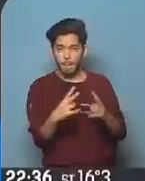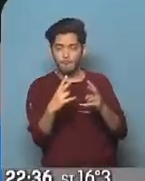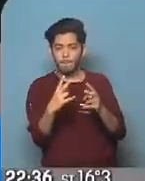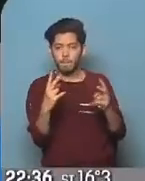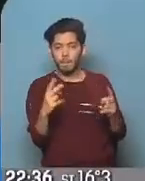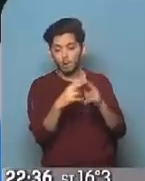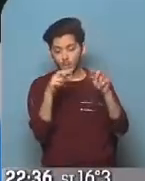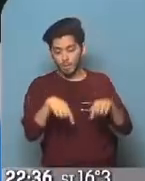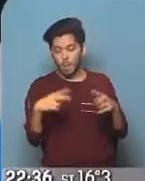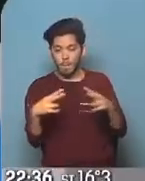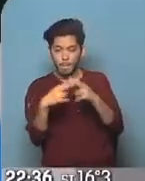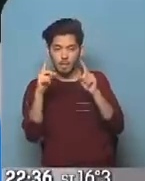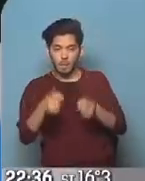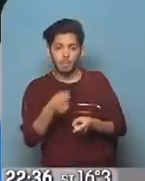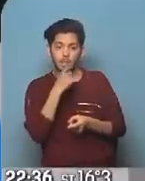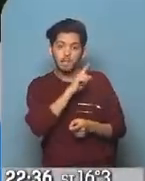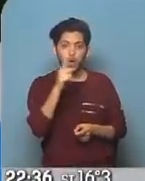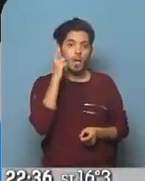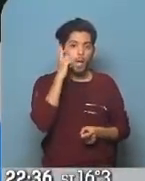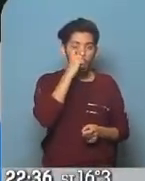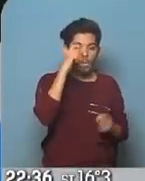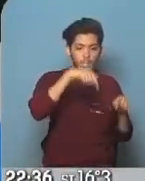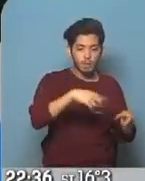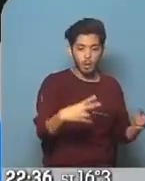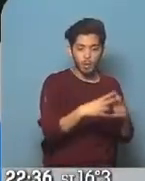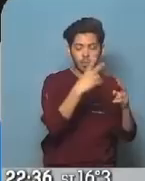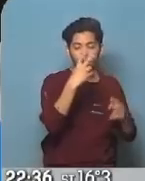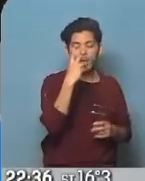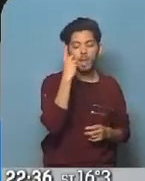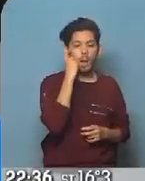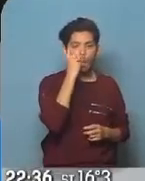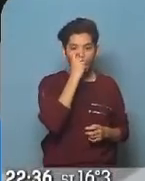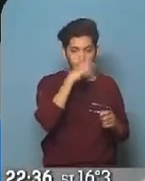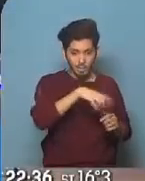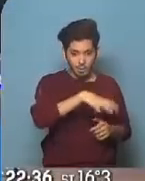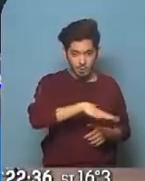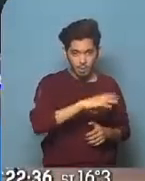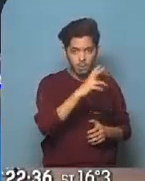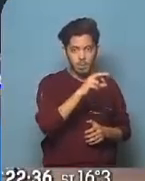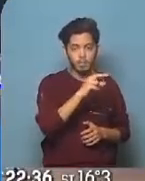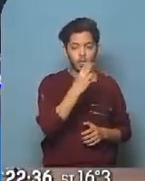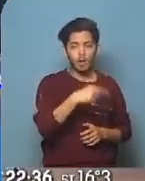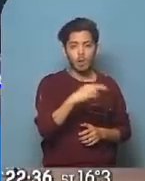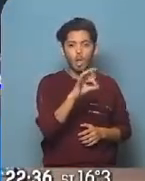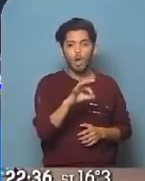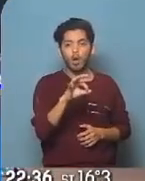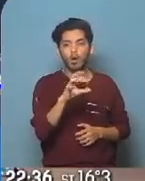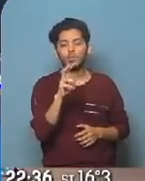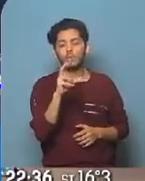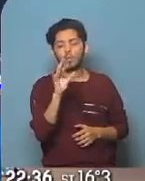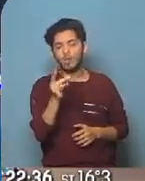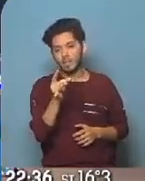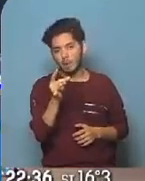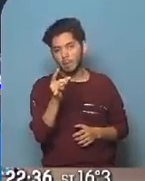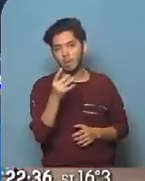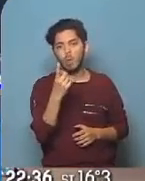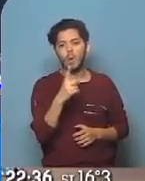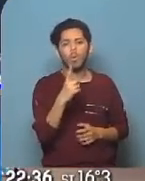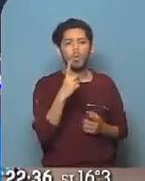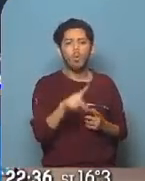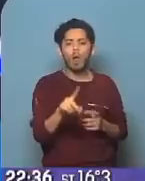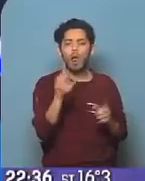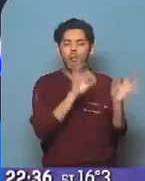ver aquí, en Buenos Aires, en la cumbre del G20, el 30 de noviembre o 1 de diciembre. Ahora, ¿cuál es la estrategia de seguridad de Estados Unidos